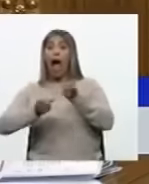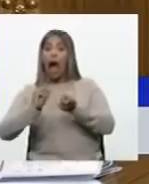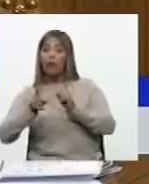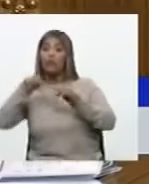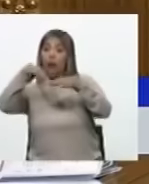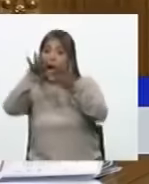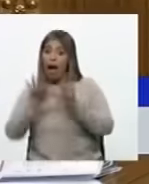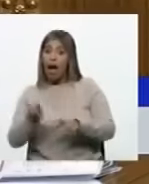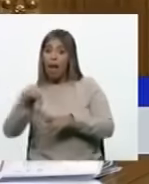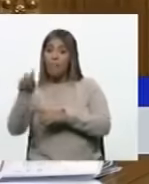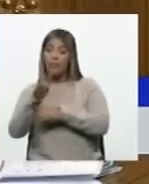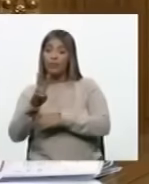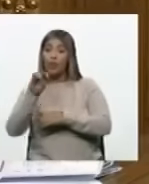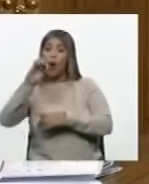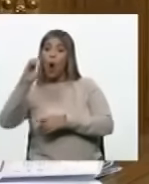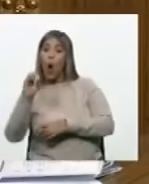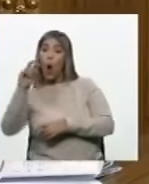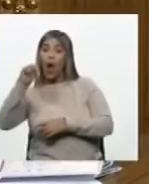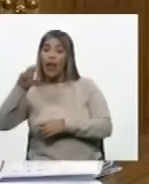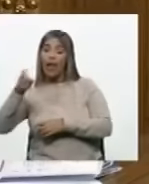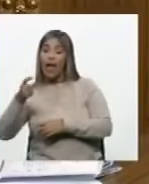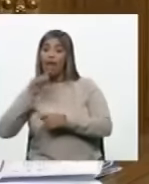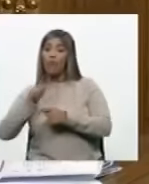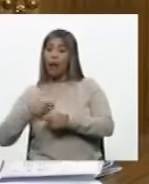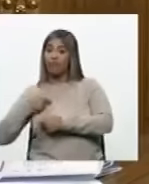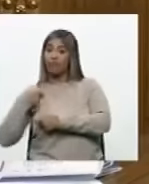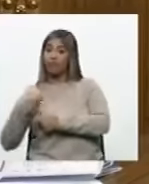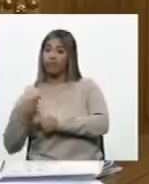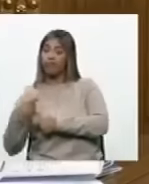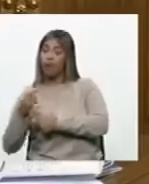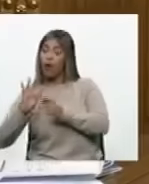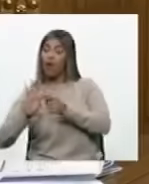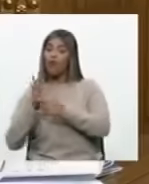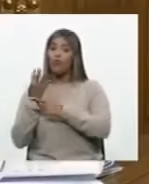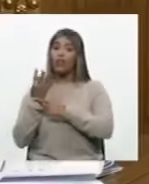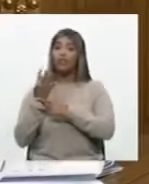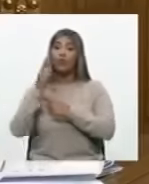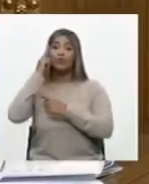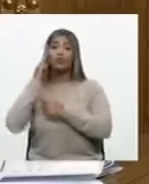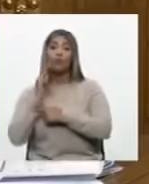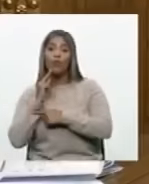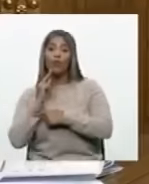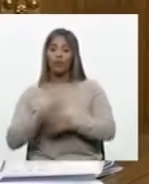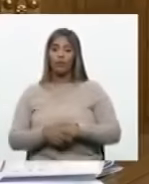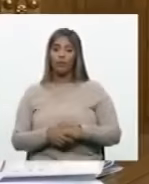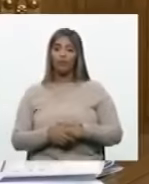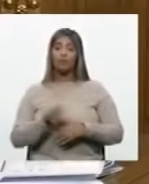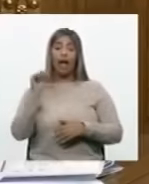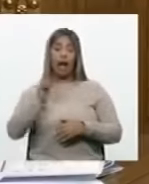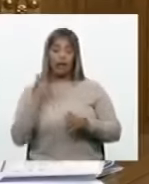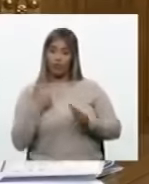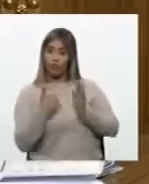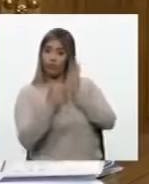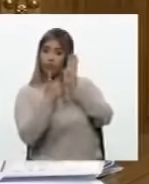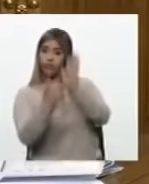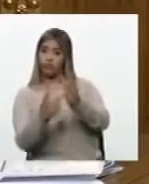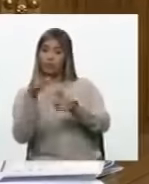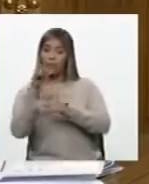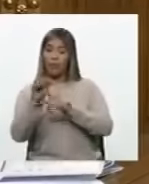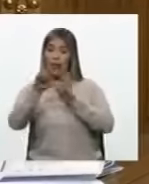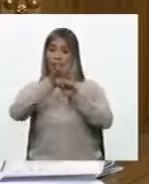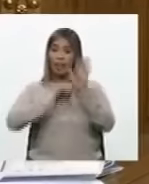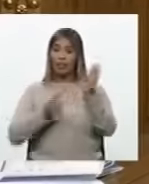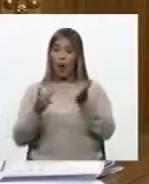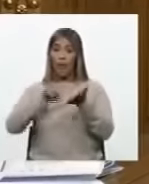las distintas ONG que recibieron financiamiento de la Fundación Simón Bolívar. Y aquí presento yo las